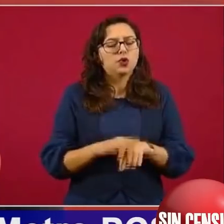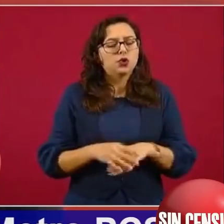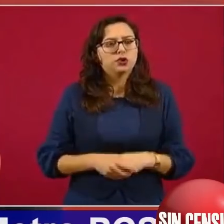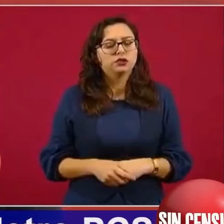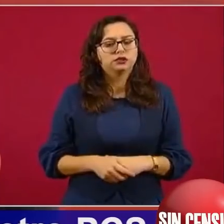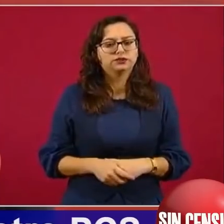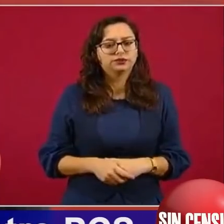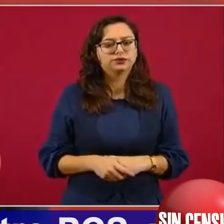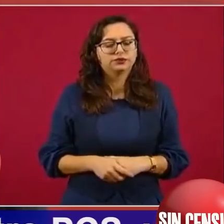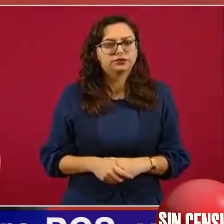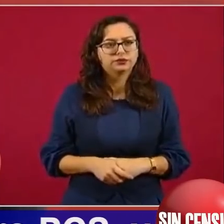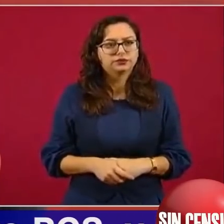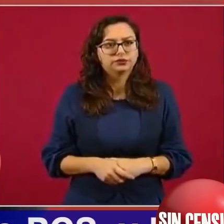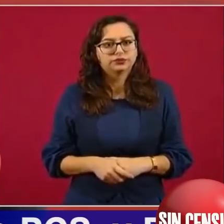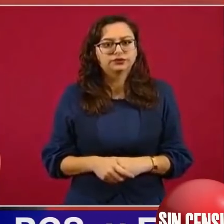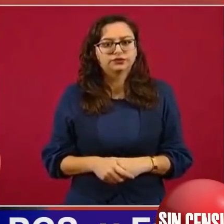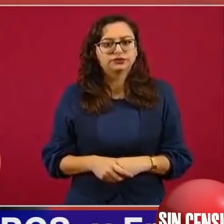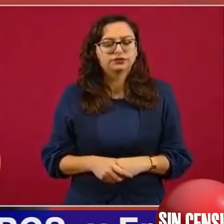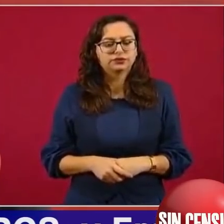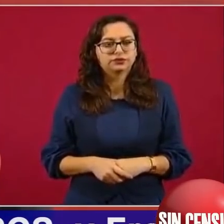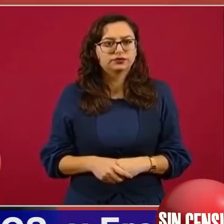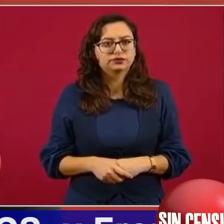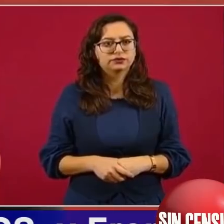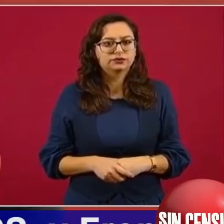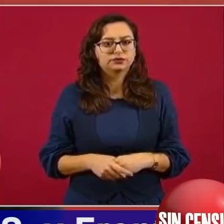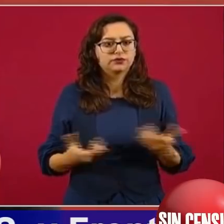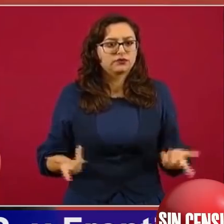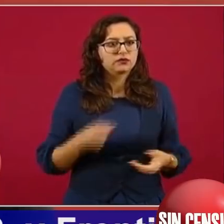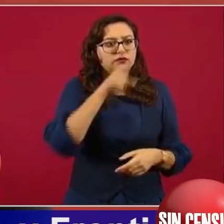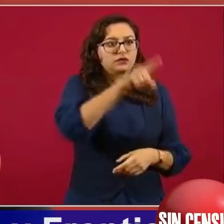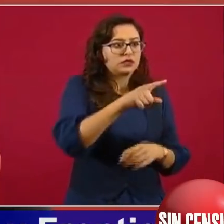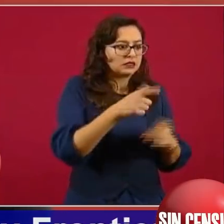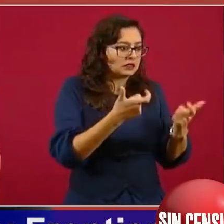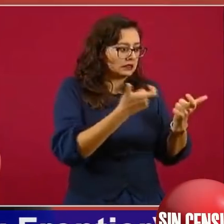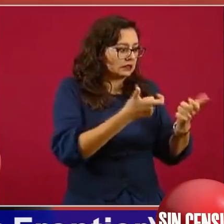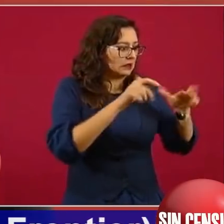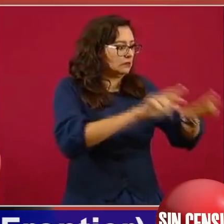machuchones de las finanzas de México y del mundo?